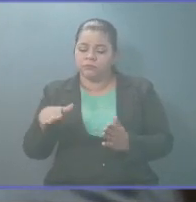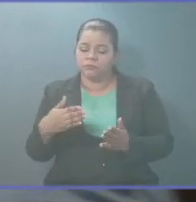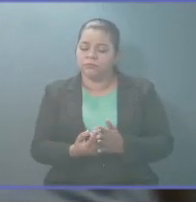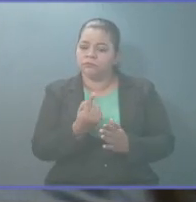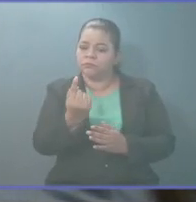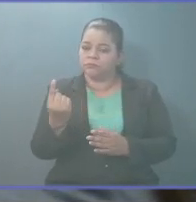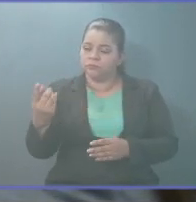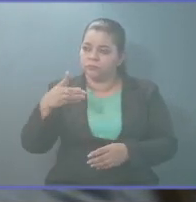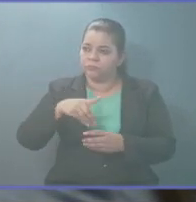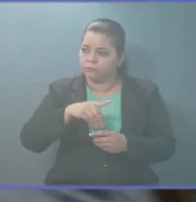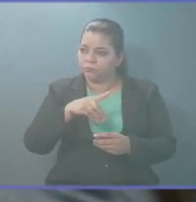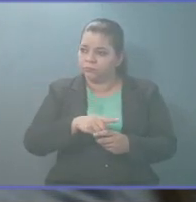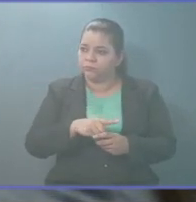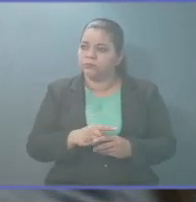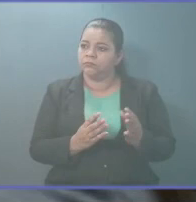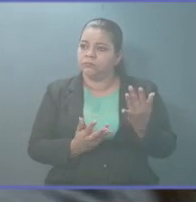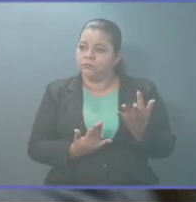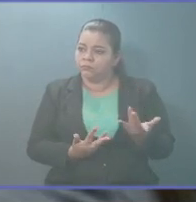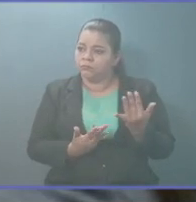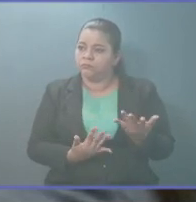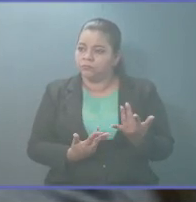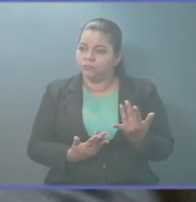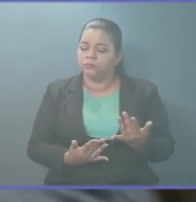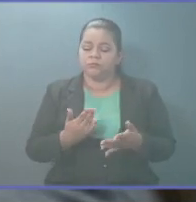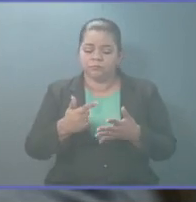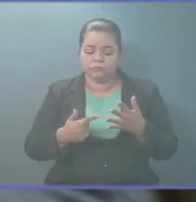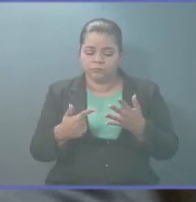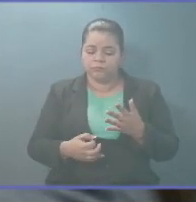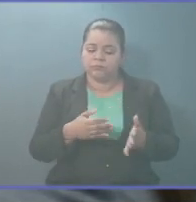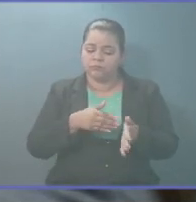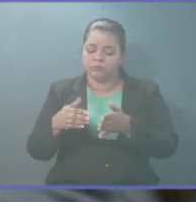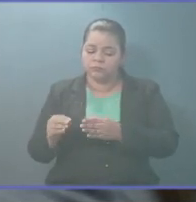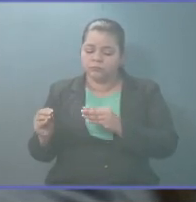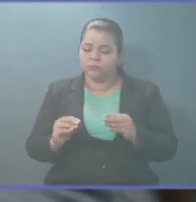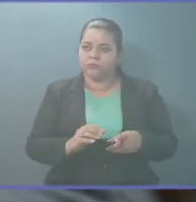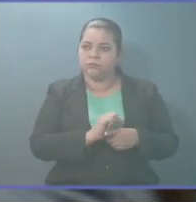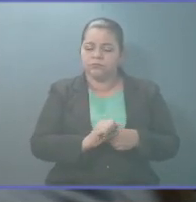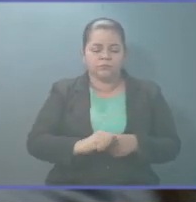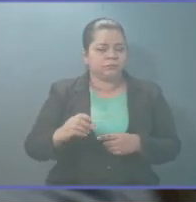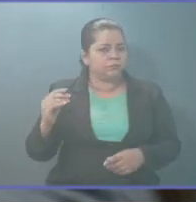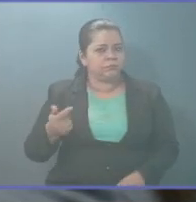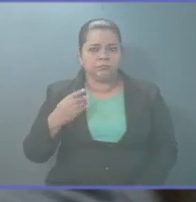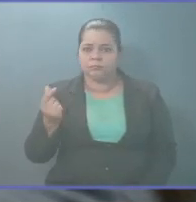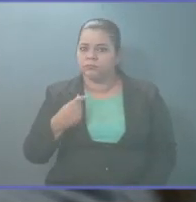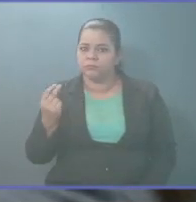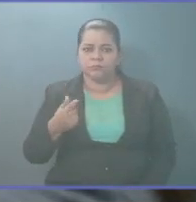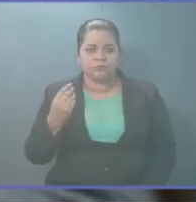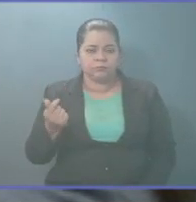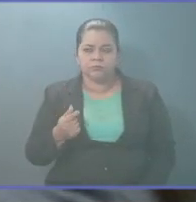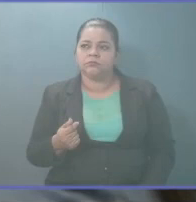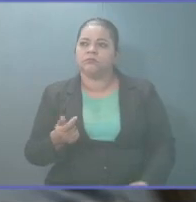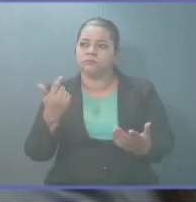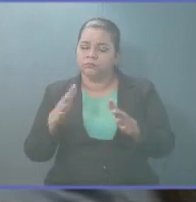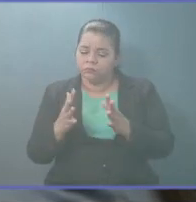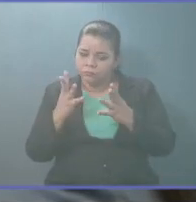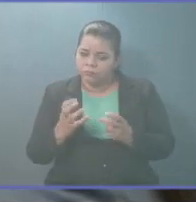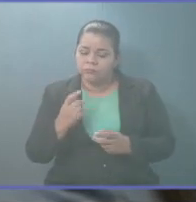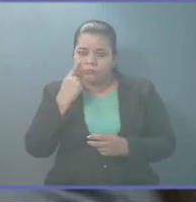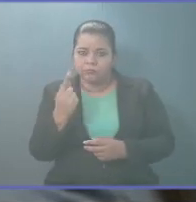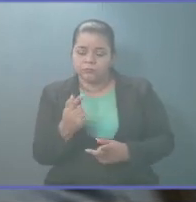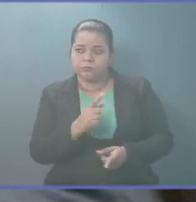a cualquier tipo de seguro privado por condición de discapacidad. Lo que mencionábamos hace un momento, ¿verdad? Sería